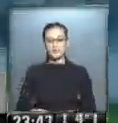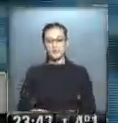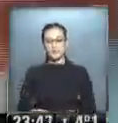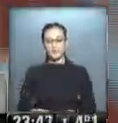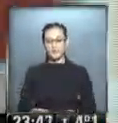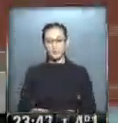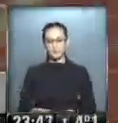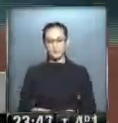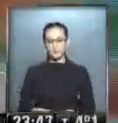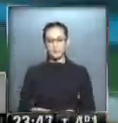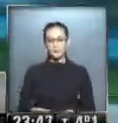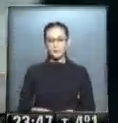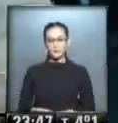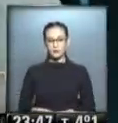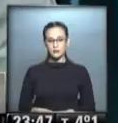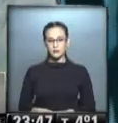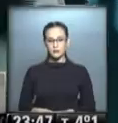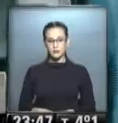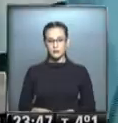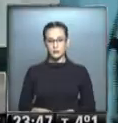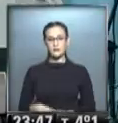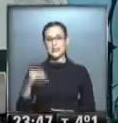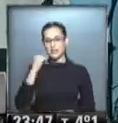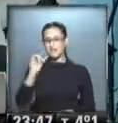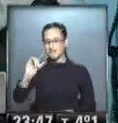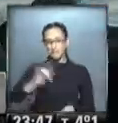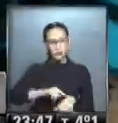por el encuentro de ida de los 16avos de final.